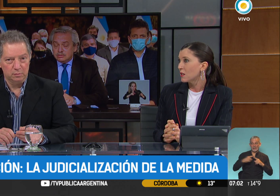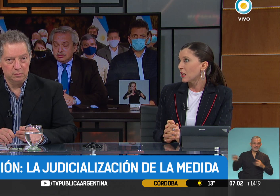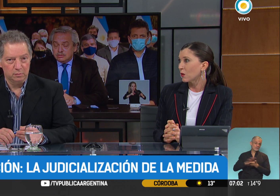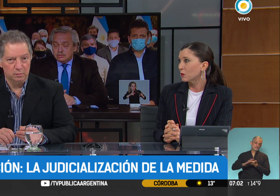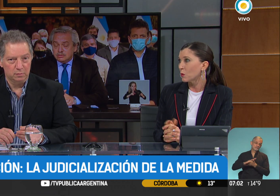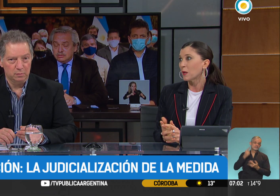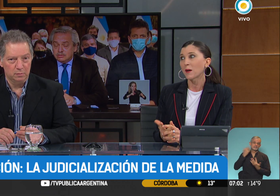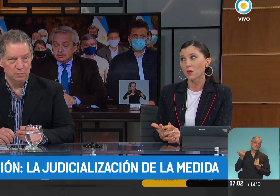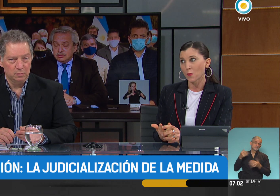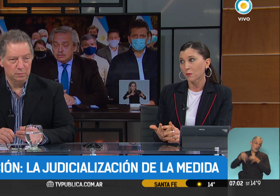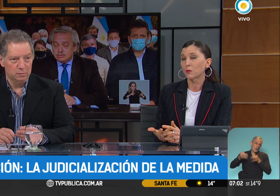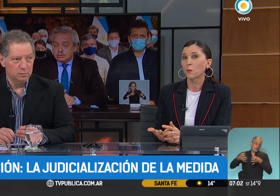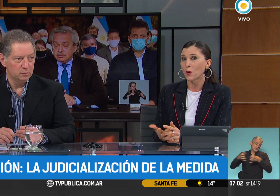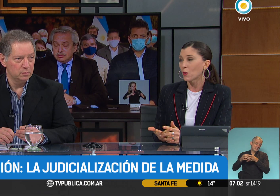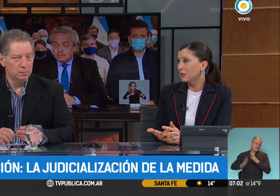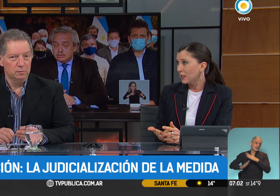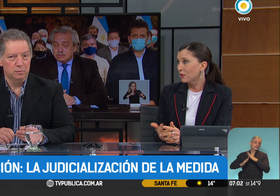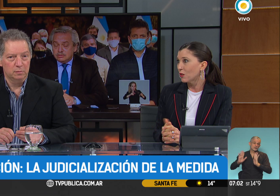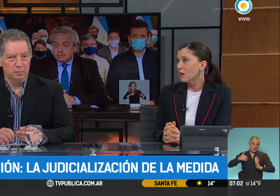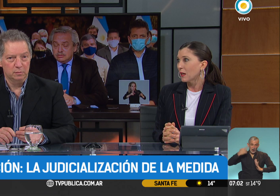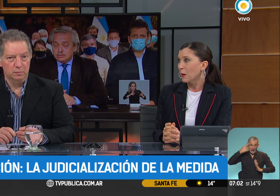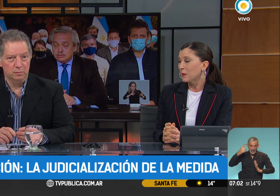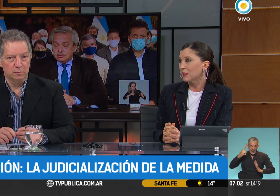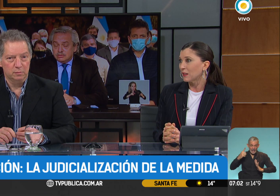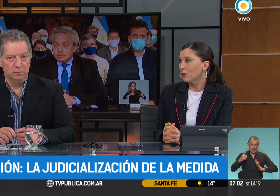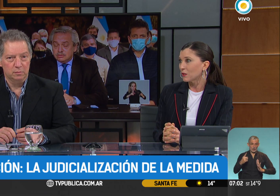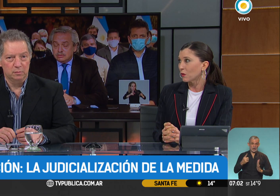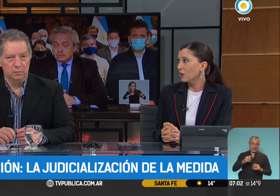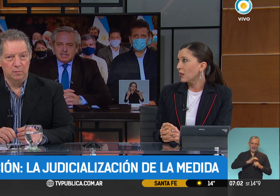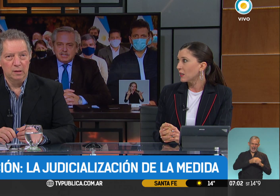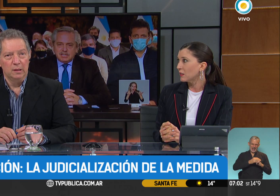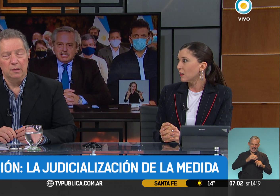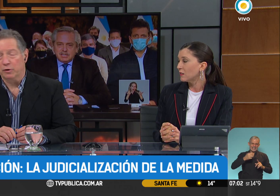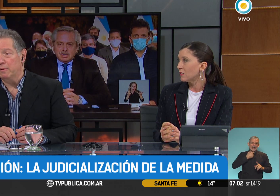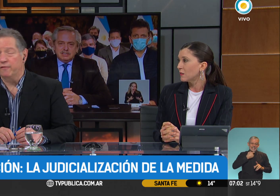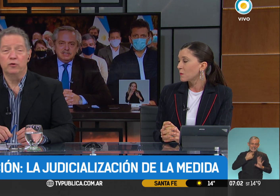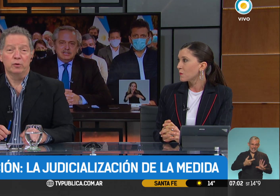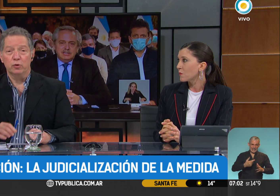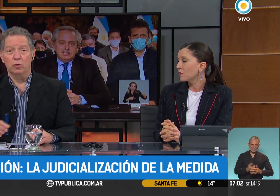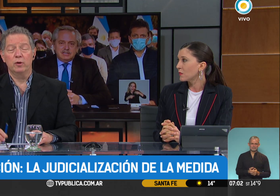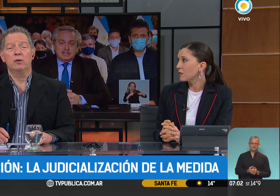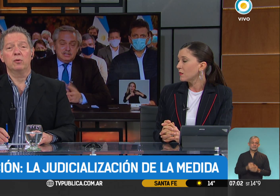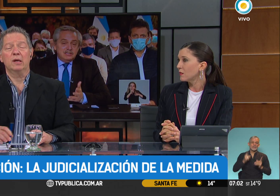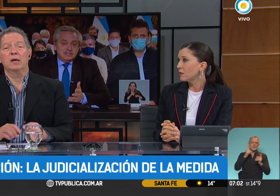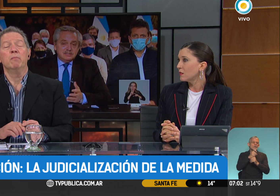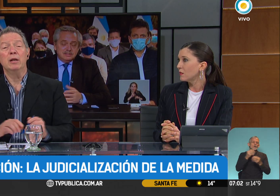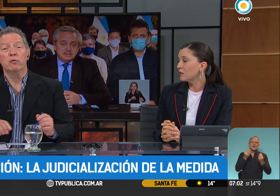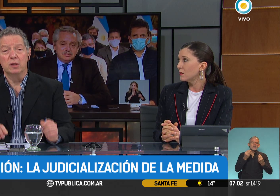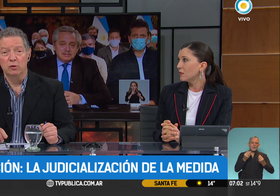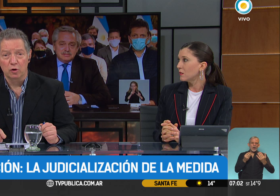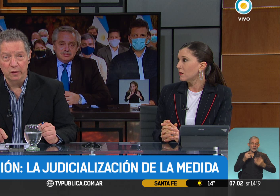resolución de la Corte Suprema, como entiendo, pretende Horacio Rodríguez Larreta. El problema de fondo en todo esto es